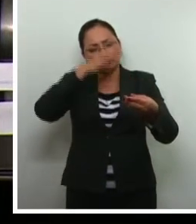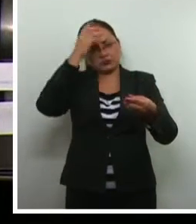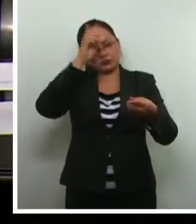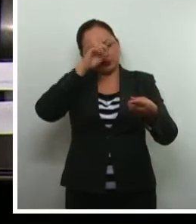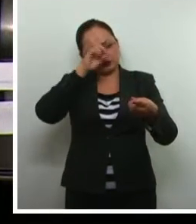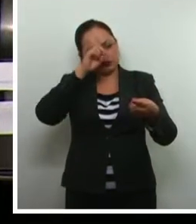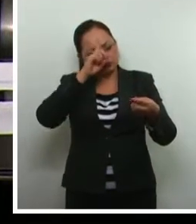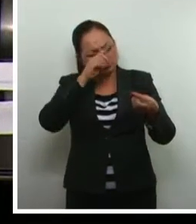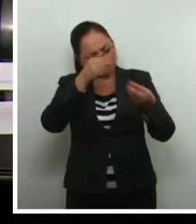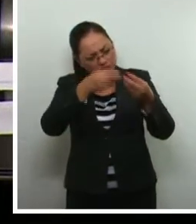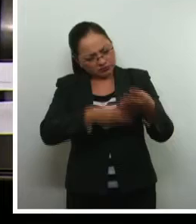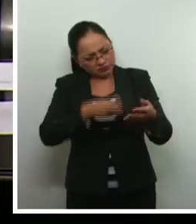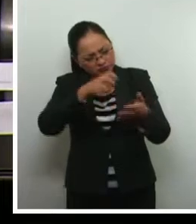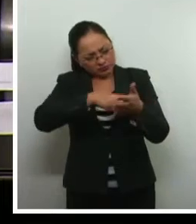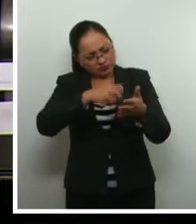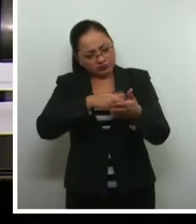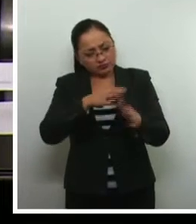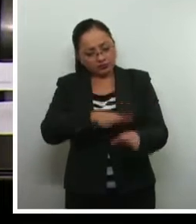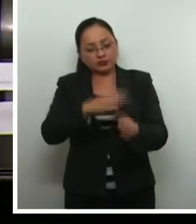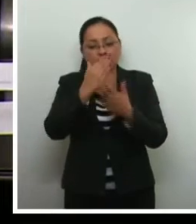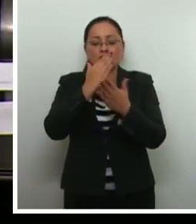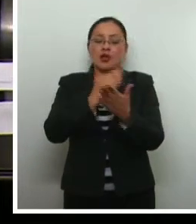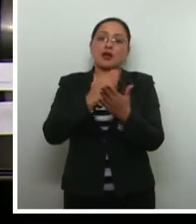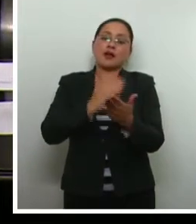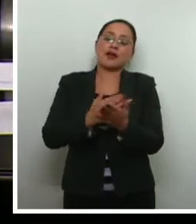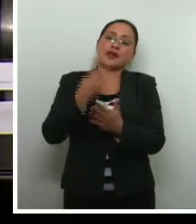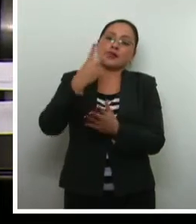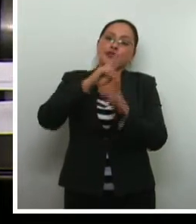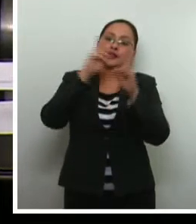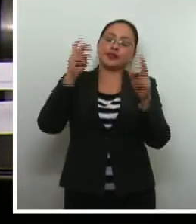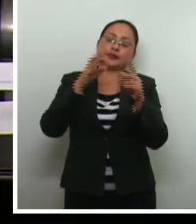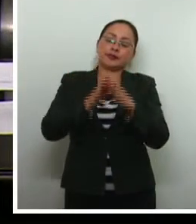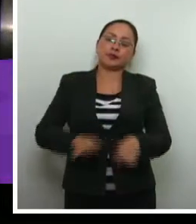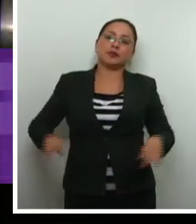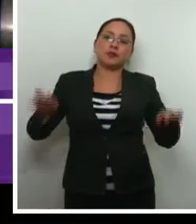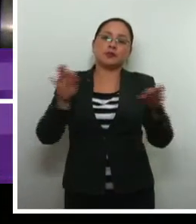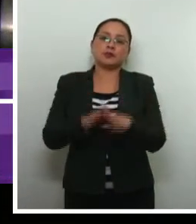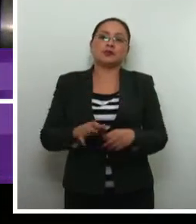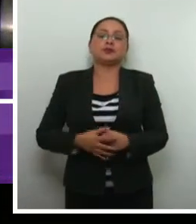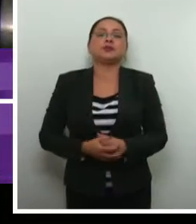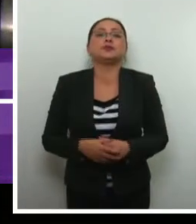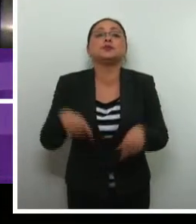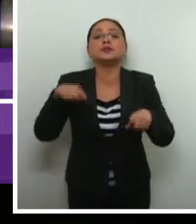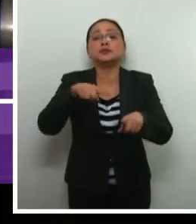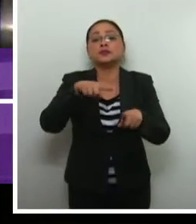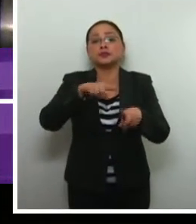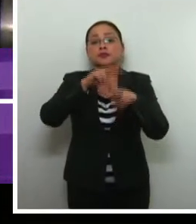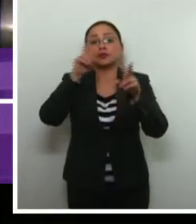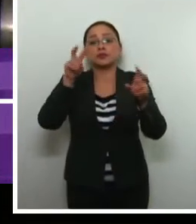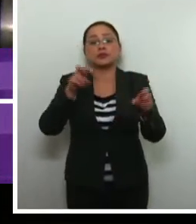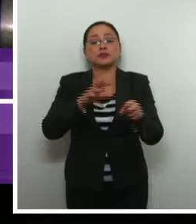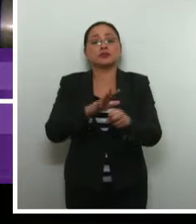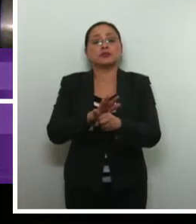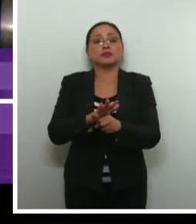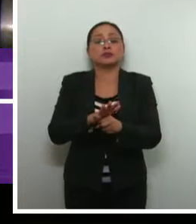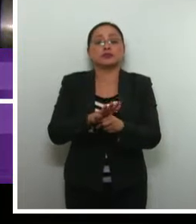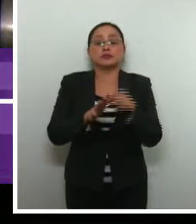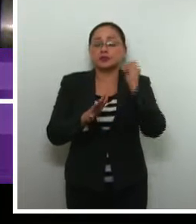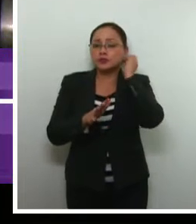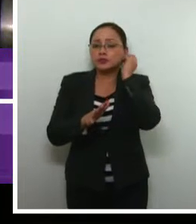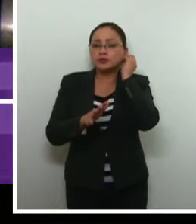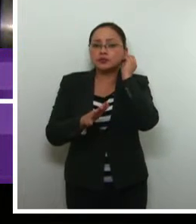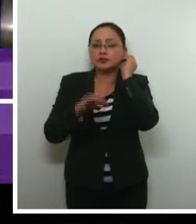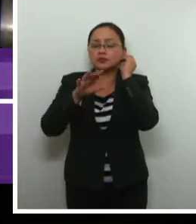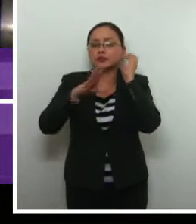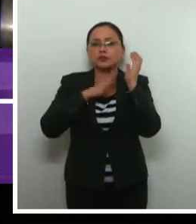muy puntuales respecto a dos temas, que eran los correspondientes a las resoluciones